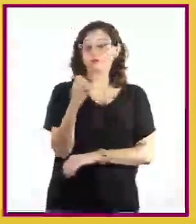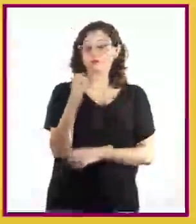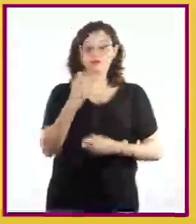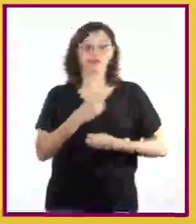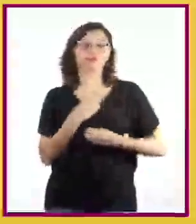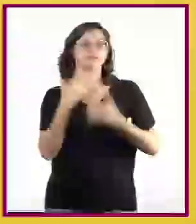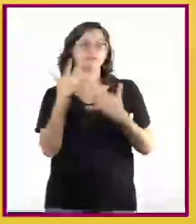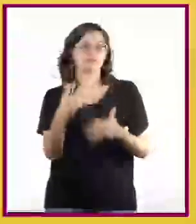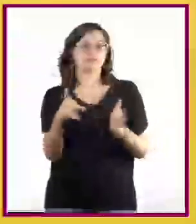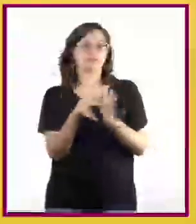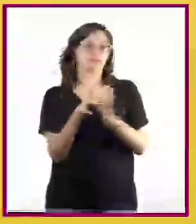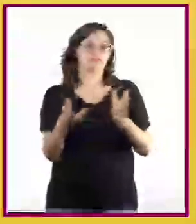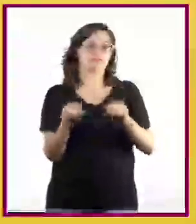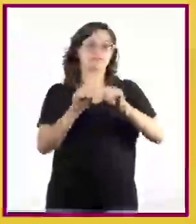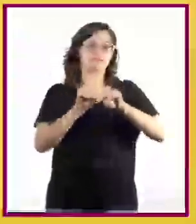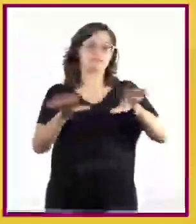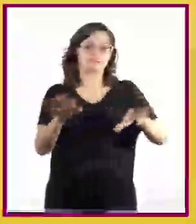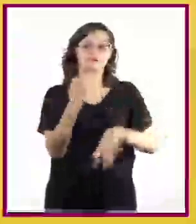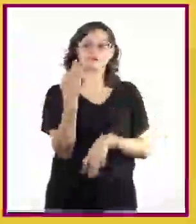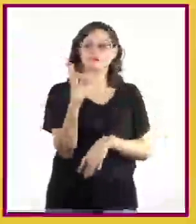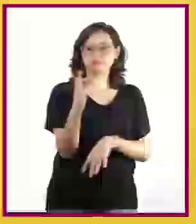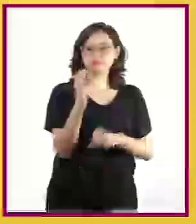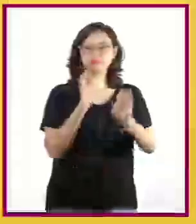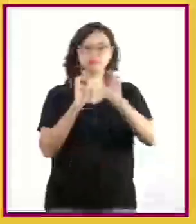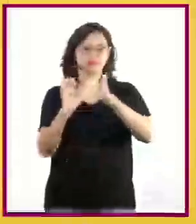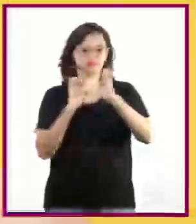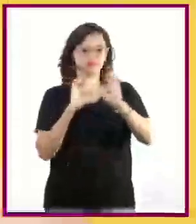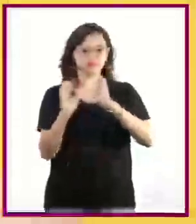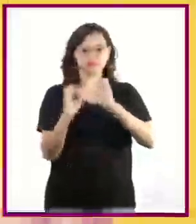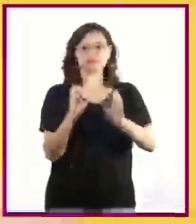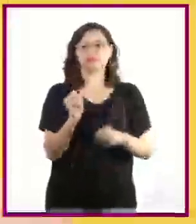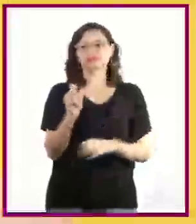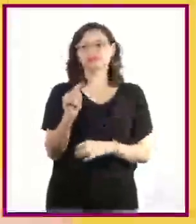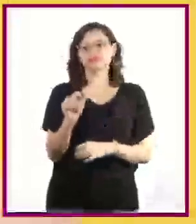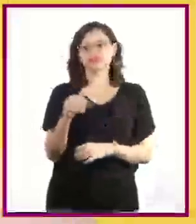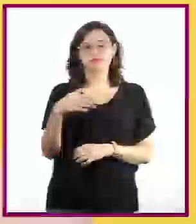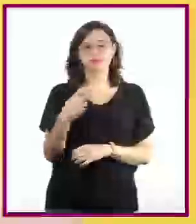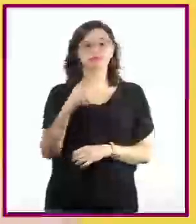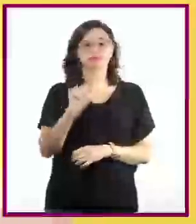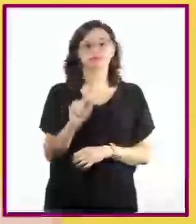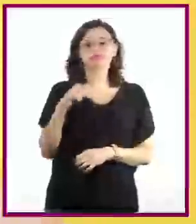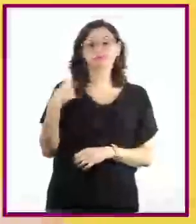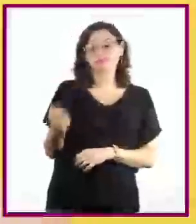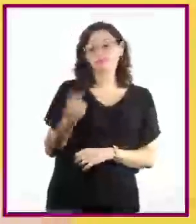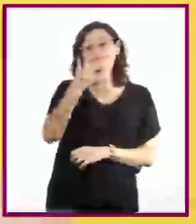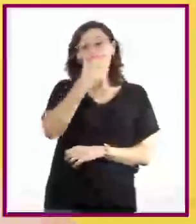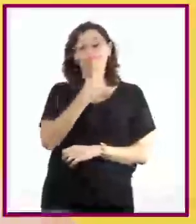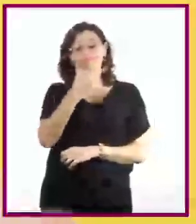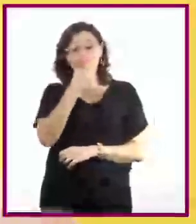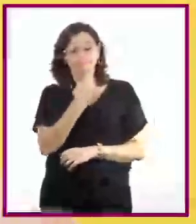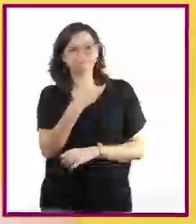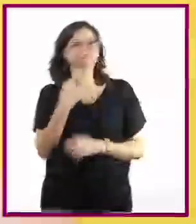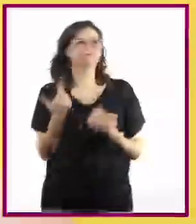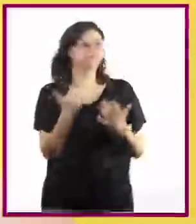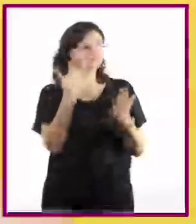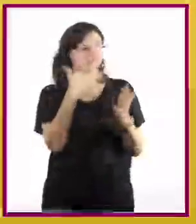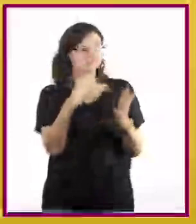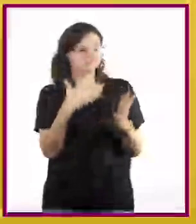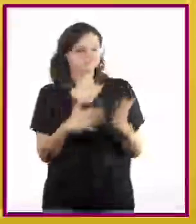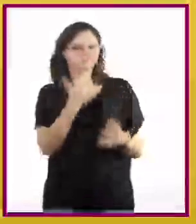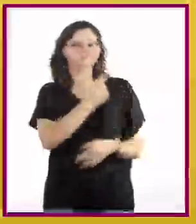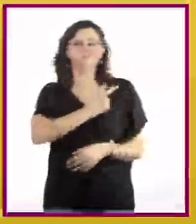en la Gaceta Literaria y en febrero una entrevista en Estampa. Hernández fue un joven interesado por la